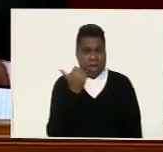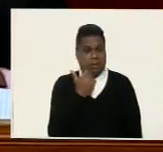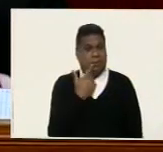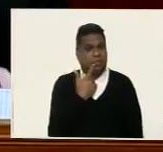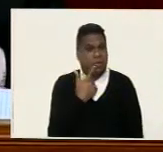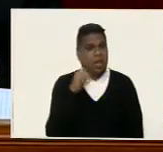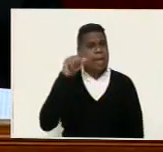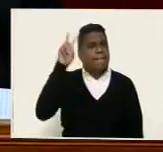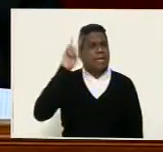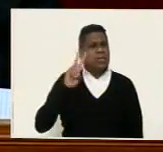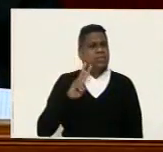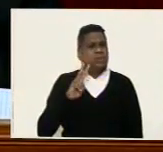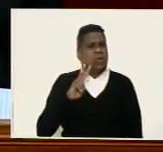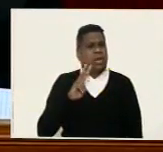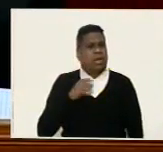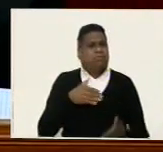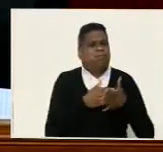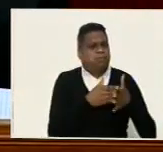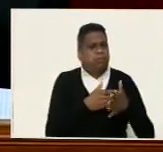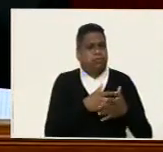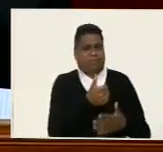Y Venezuela es un obstáculo para ellos.